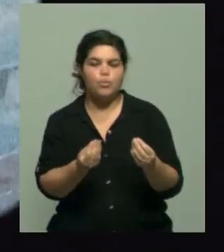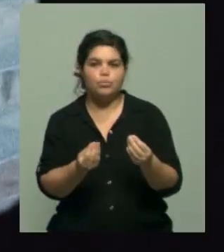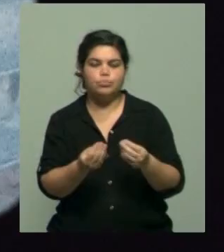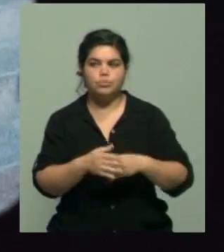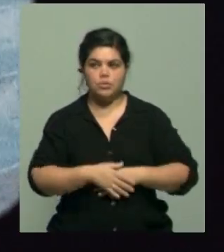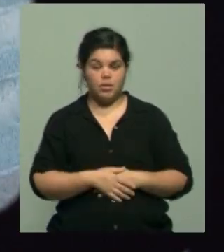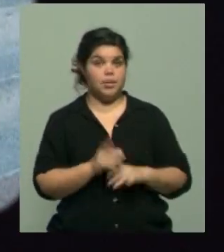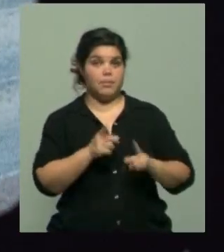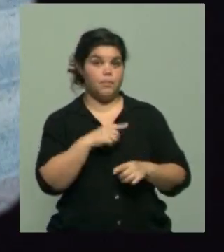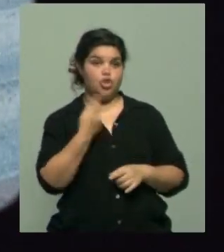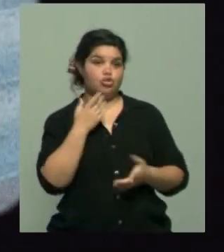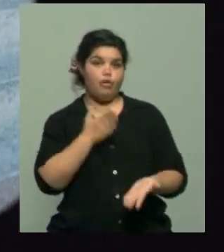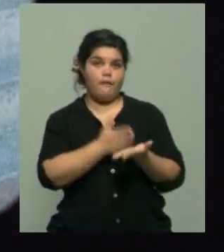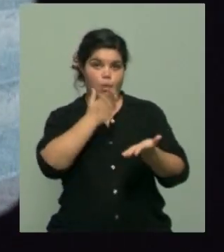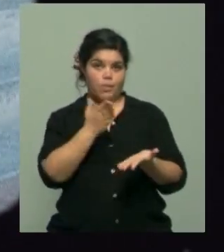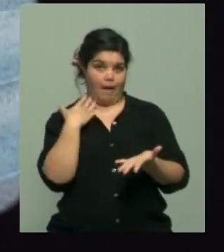que nosotros tenemos en la facultad,